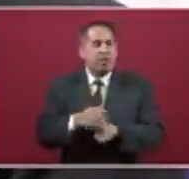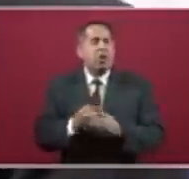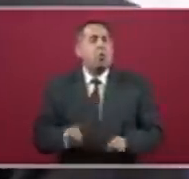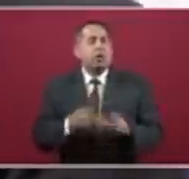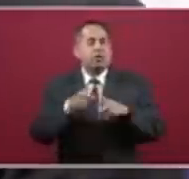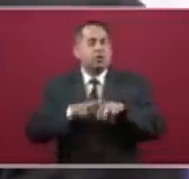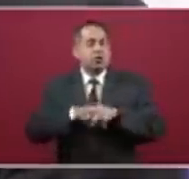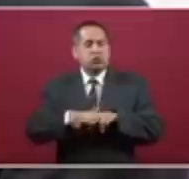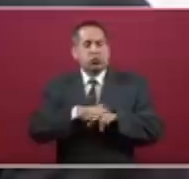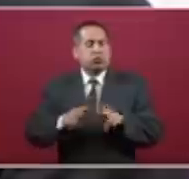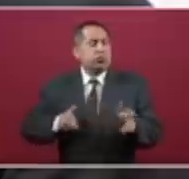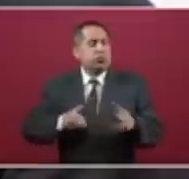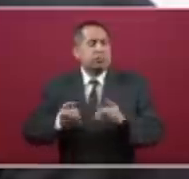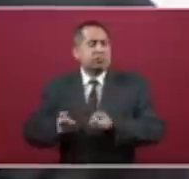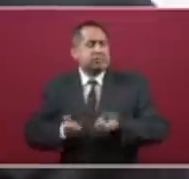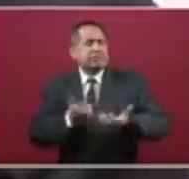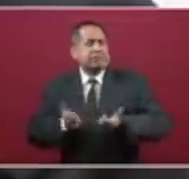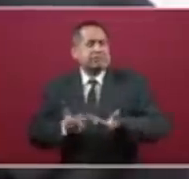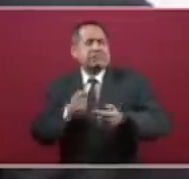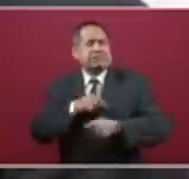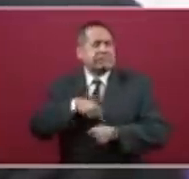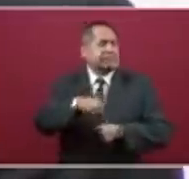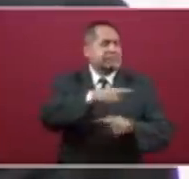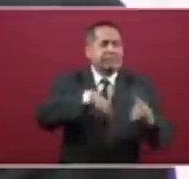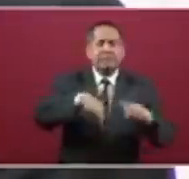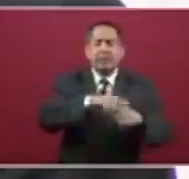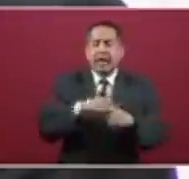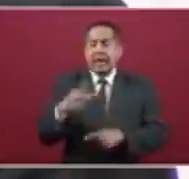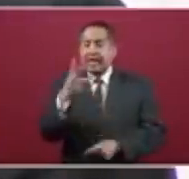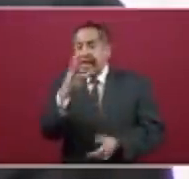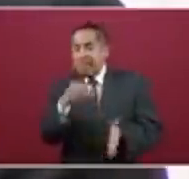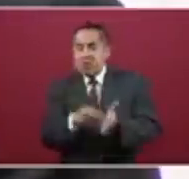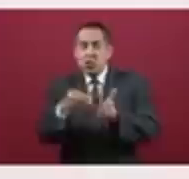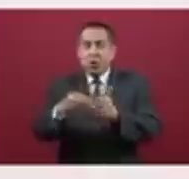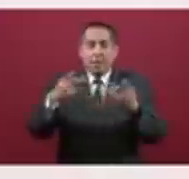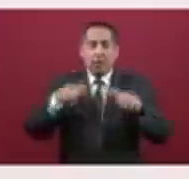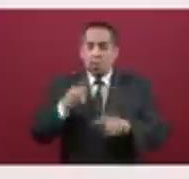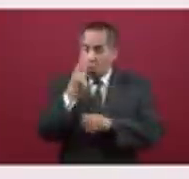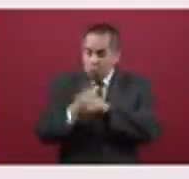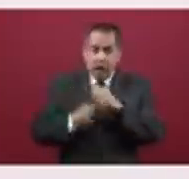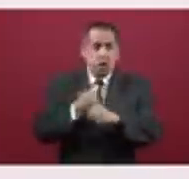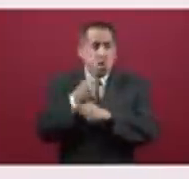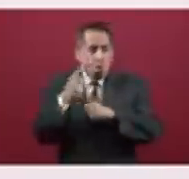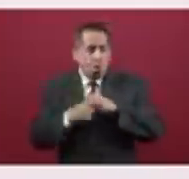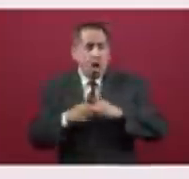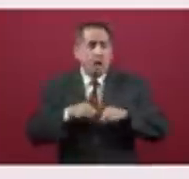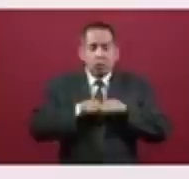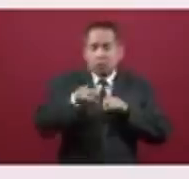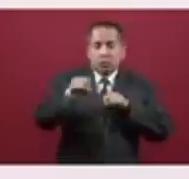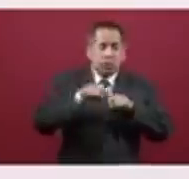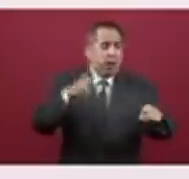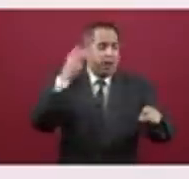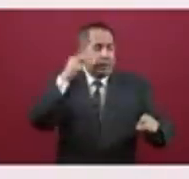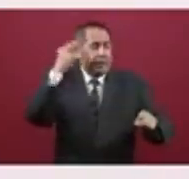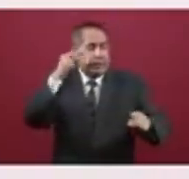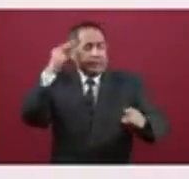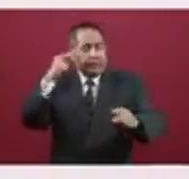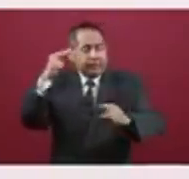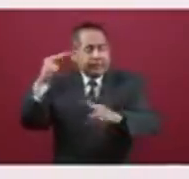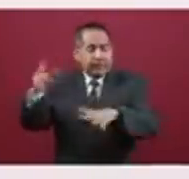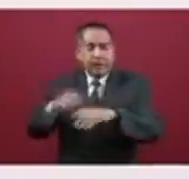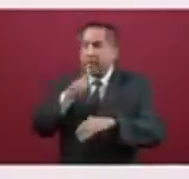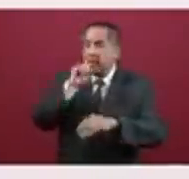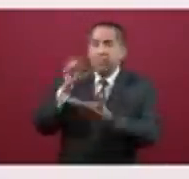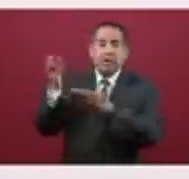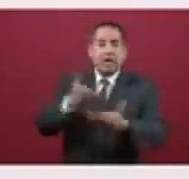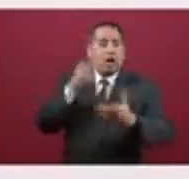a 3 millones de visitantes al año y aumentaremos la afluencia de turistas a las